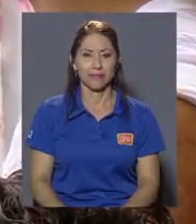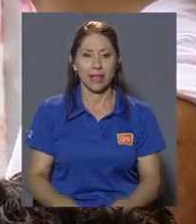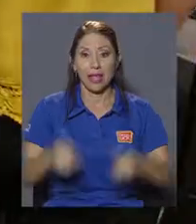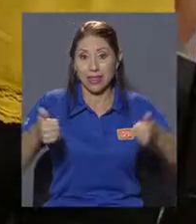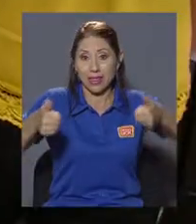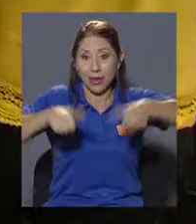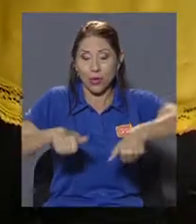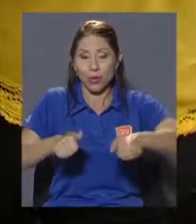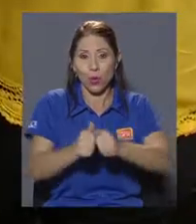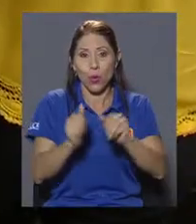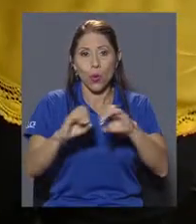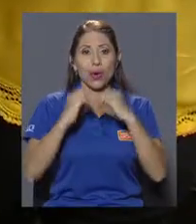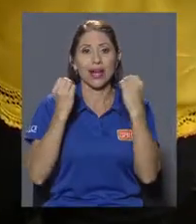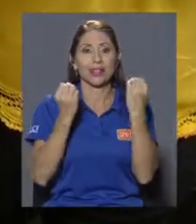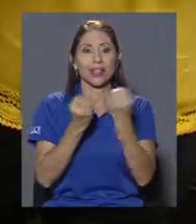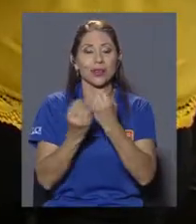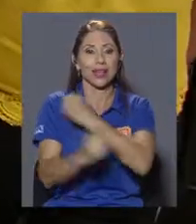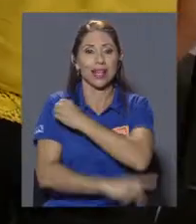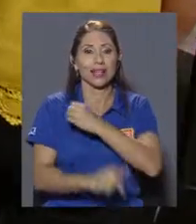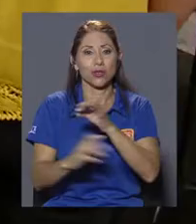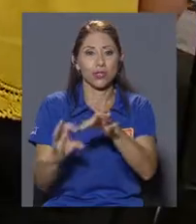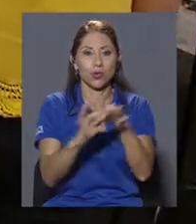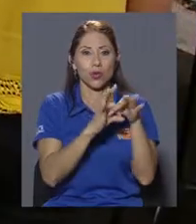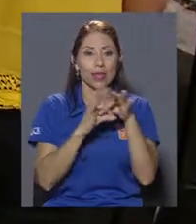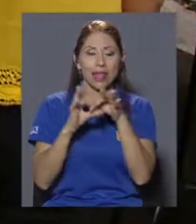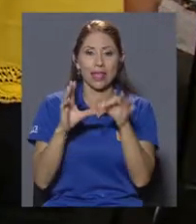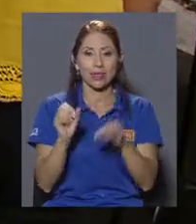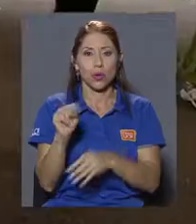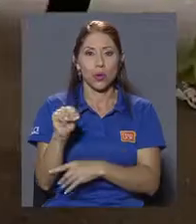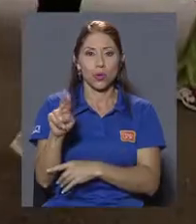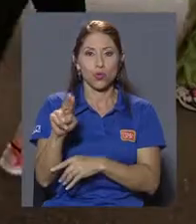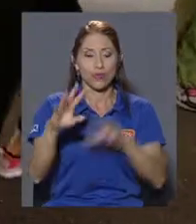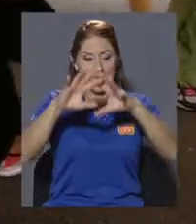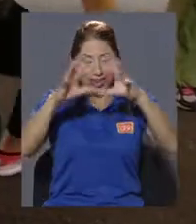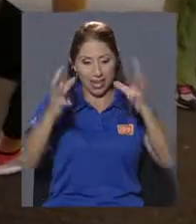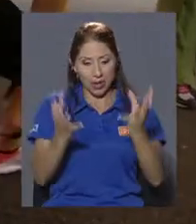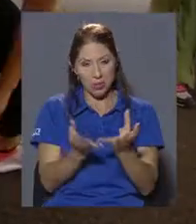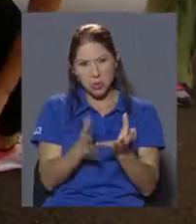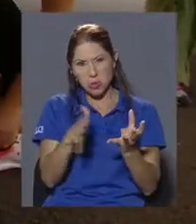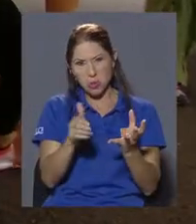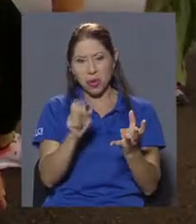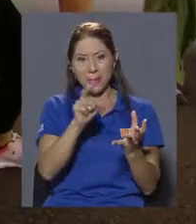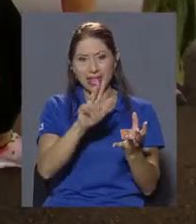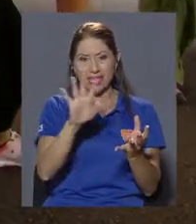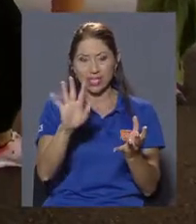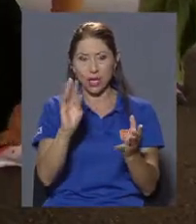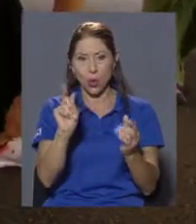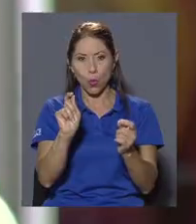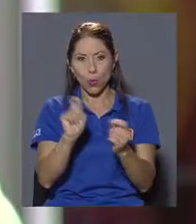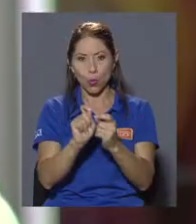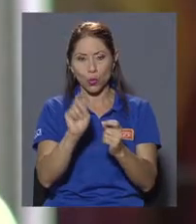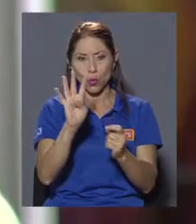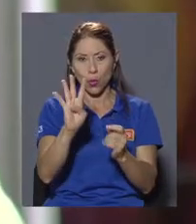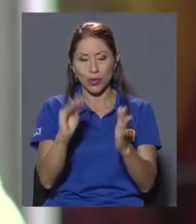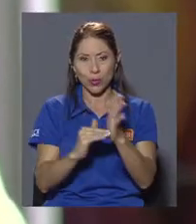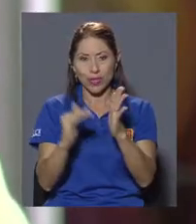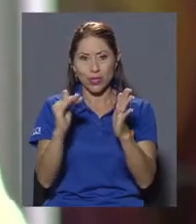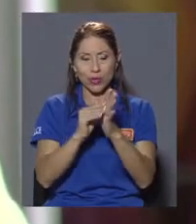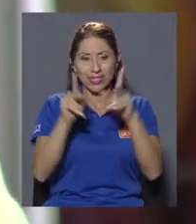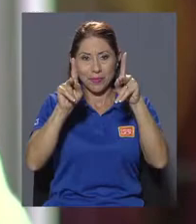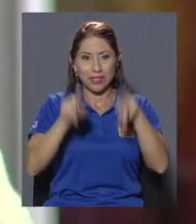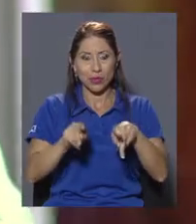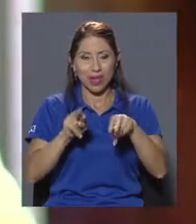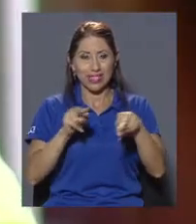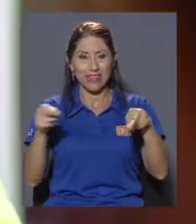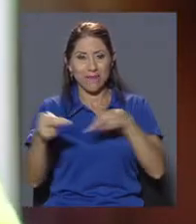De acuerdo a la Organización de las Naciones Unidas, en el mundo existen alrededor de 25.4 millones de refugiados. En